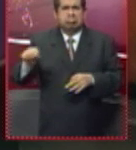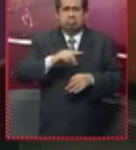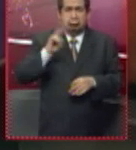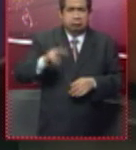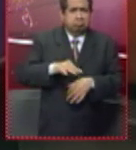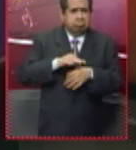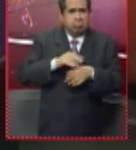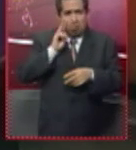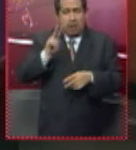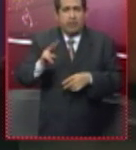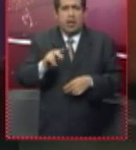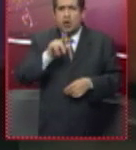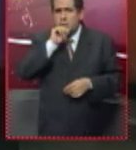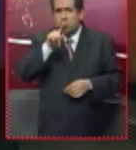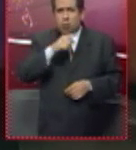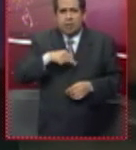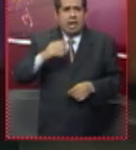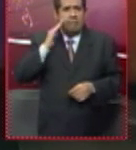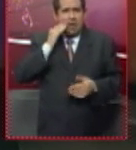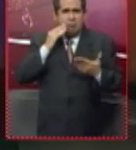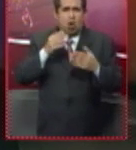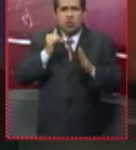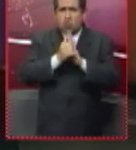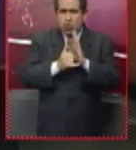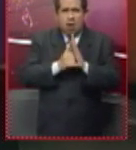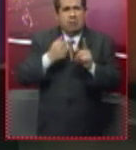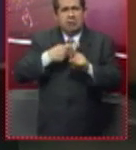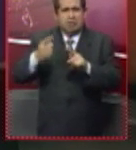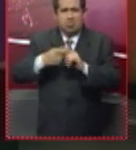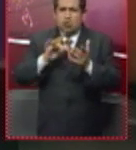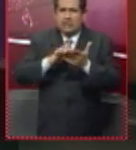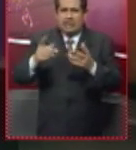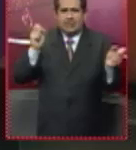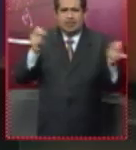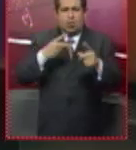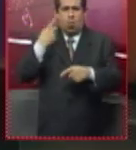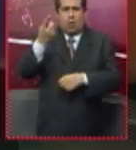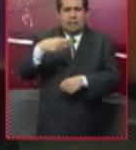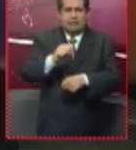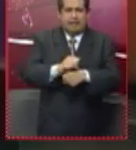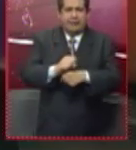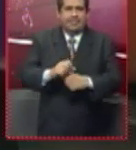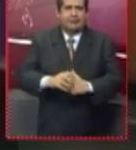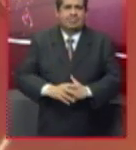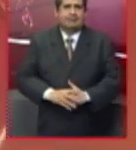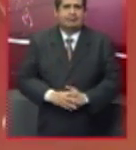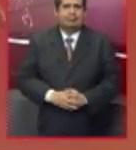real a través de nuestras cuentas en Twitter, Facebook y YouTube. Muchas gracias. Hasta la próxima semana.